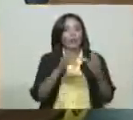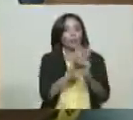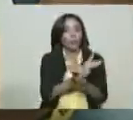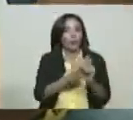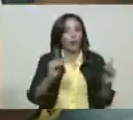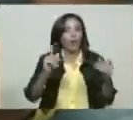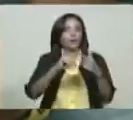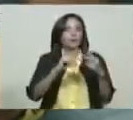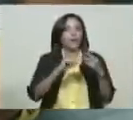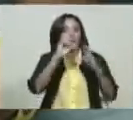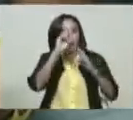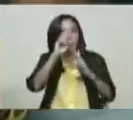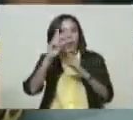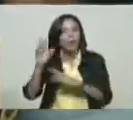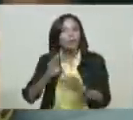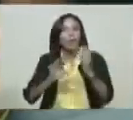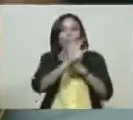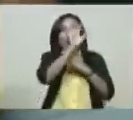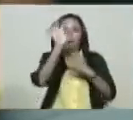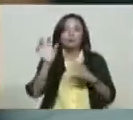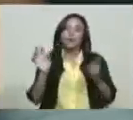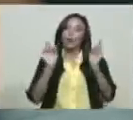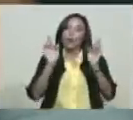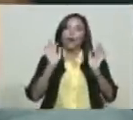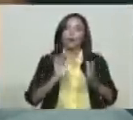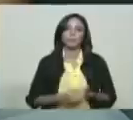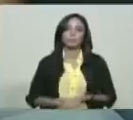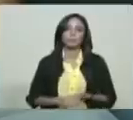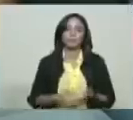del mundo. Eso va a ocurrir,